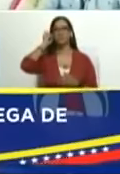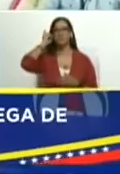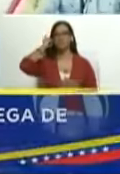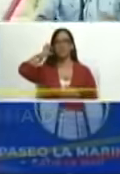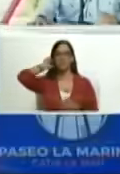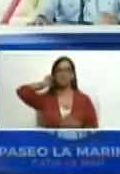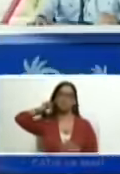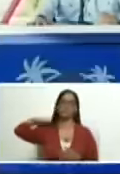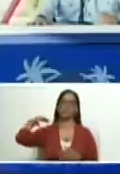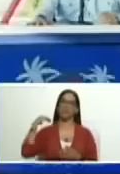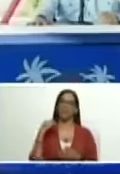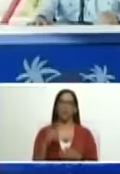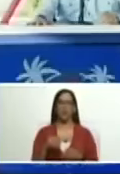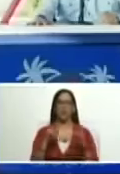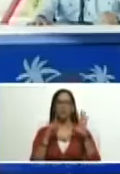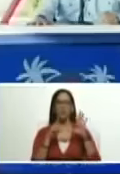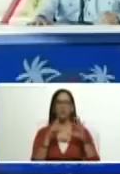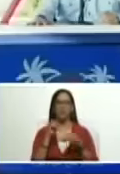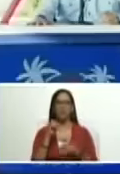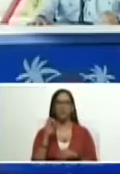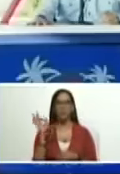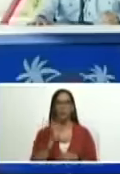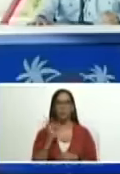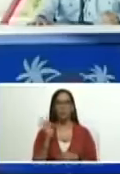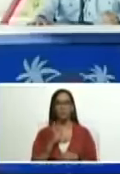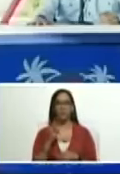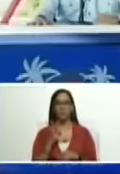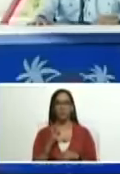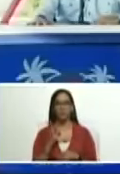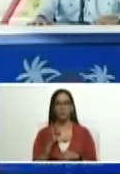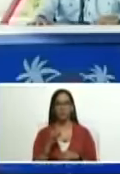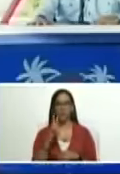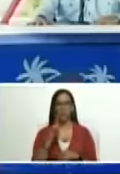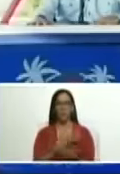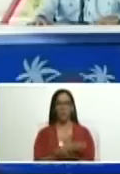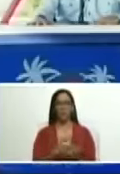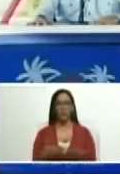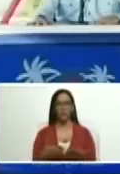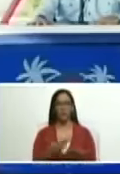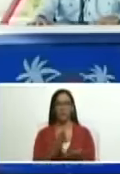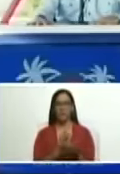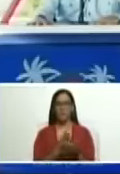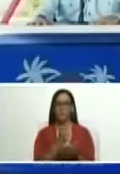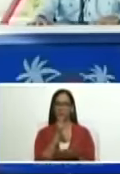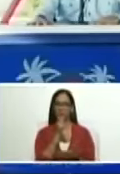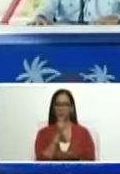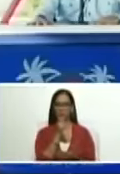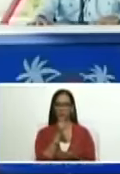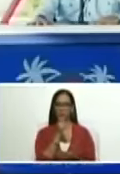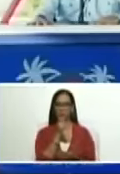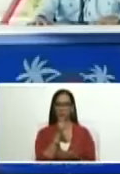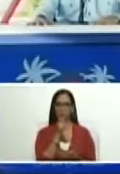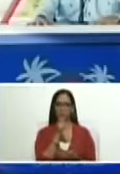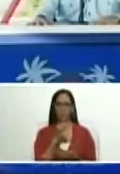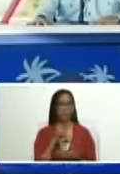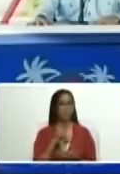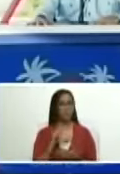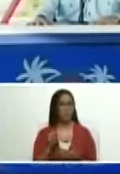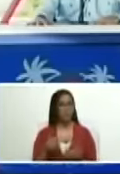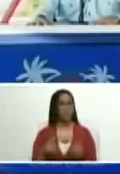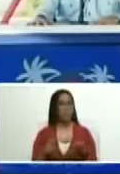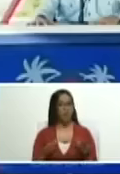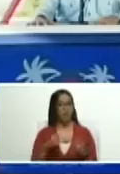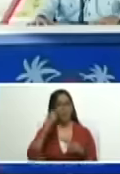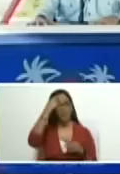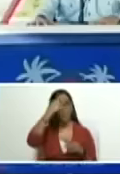aproximadamente un 70%, Márquez, de los 2 millones. Siempre pregunto, si no fuera porque el